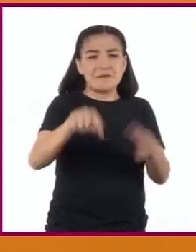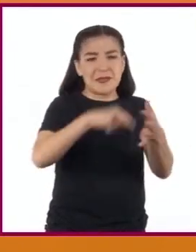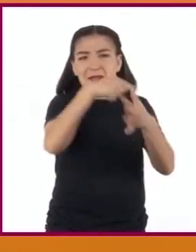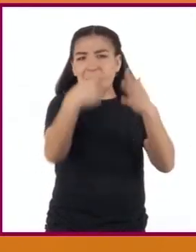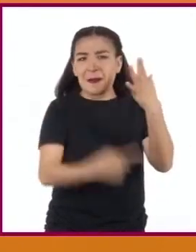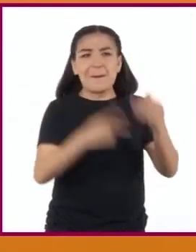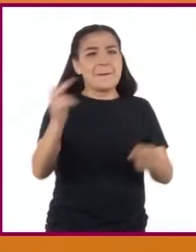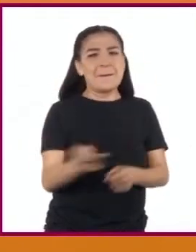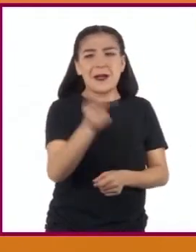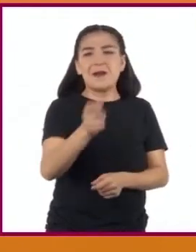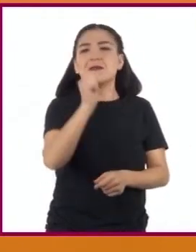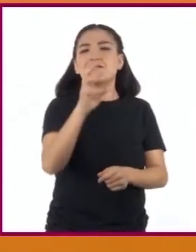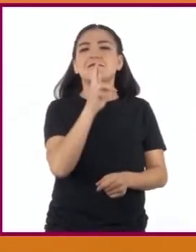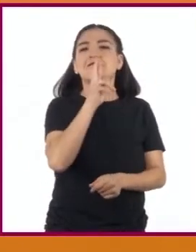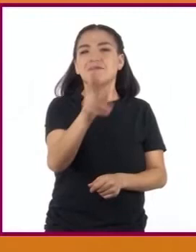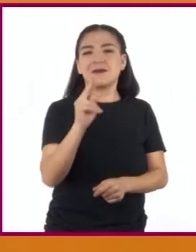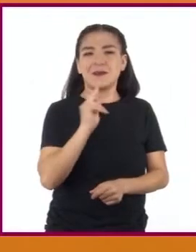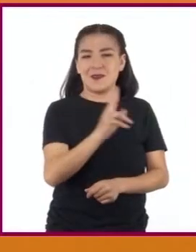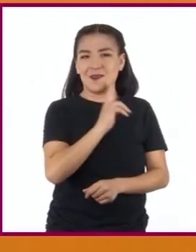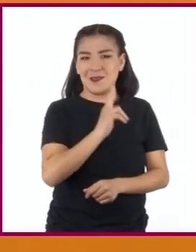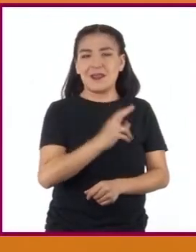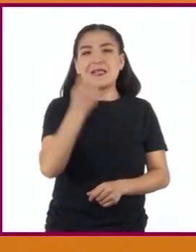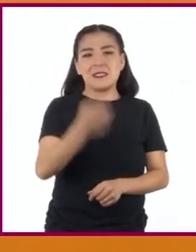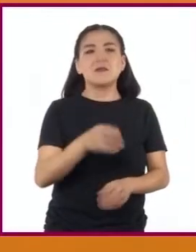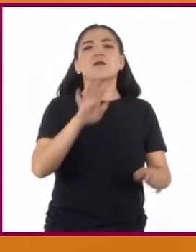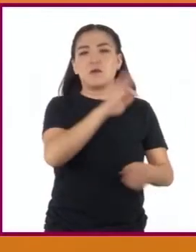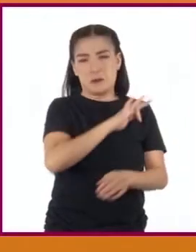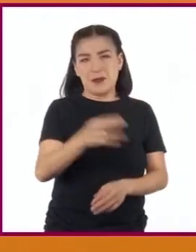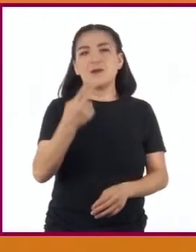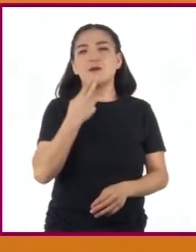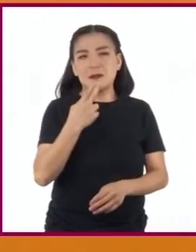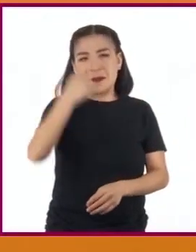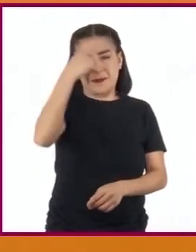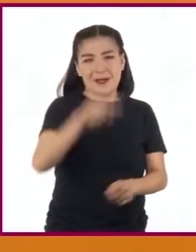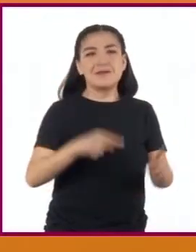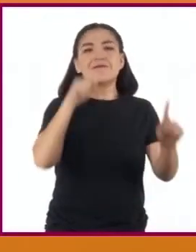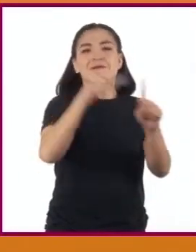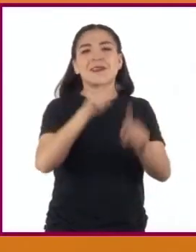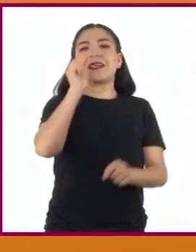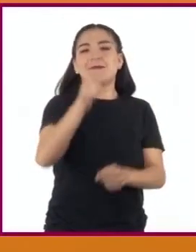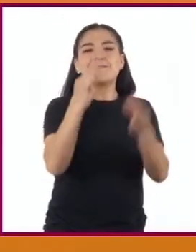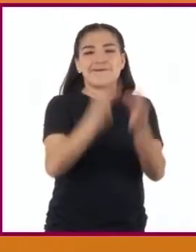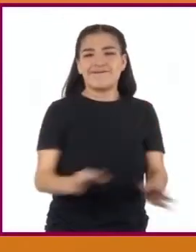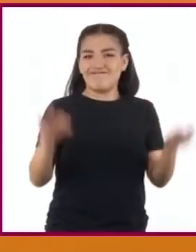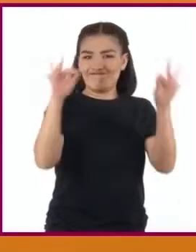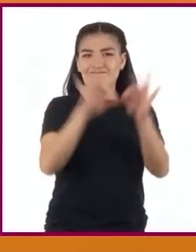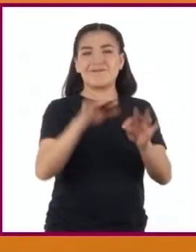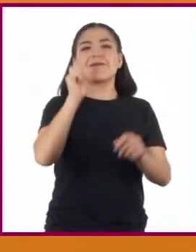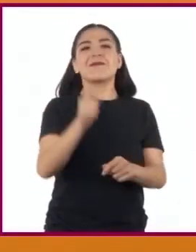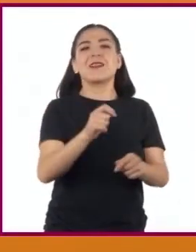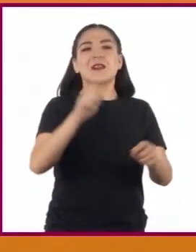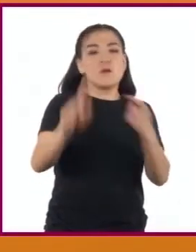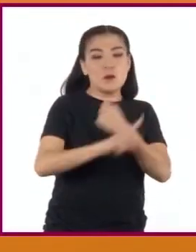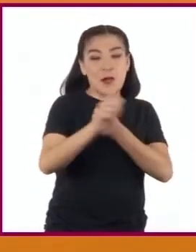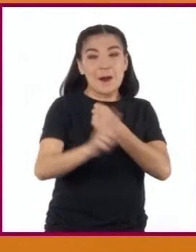fundamentales que responde la noticia pueden utilizarse para destacar lo más importante del hecho al momento de presentar